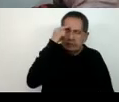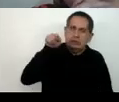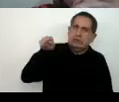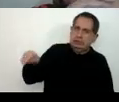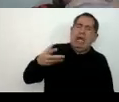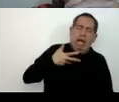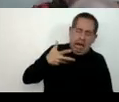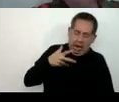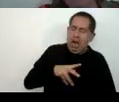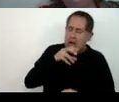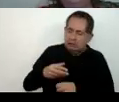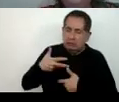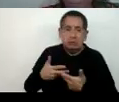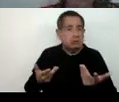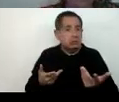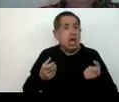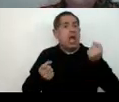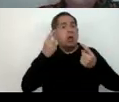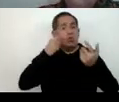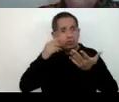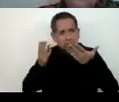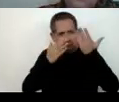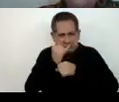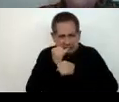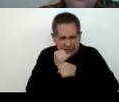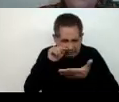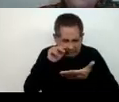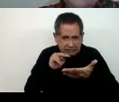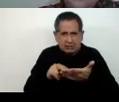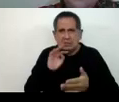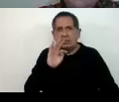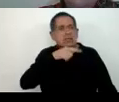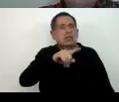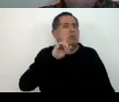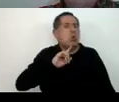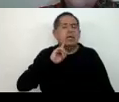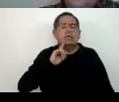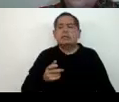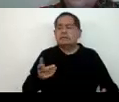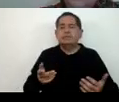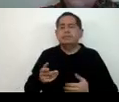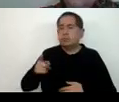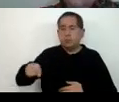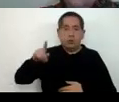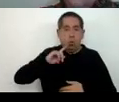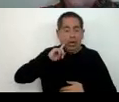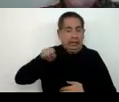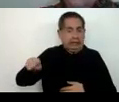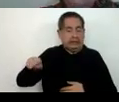hay estudios que documentan que las mujeres dicen que